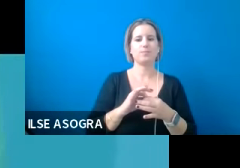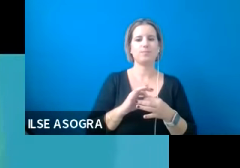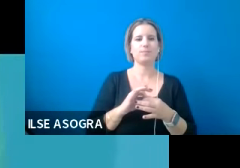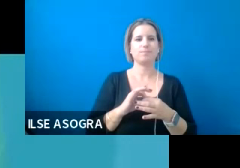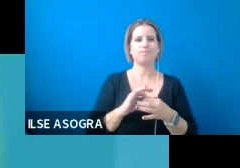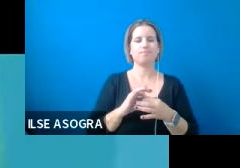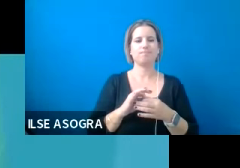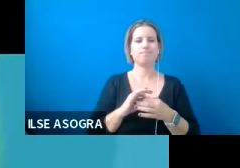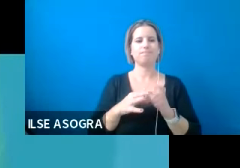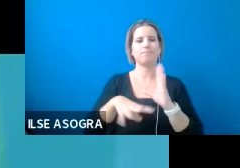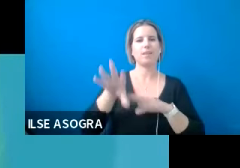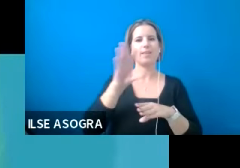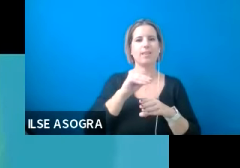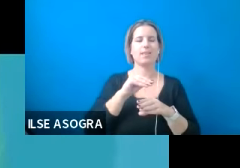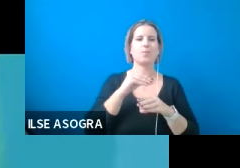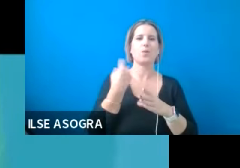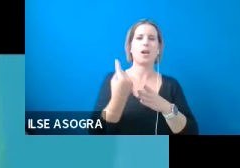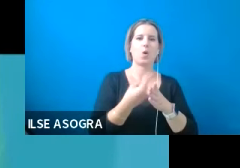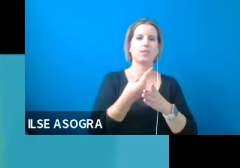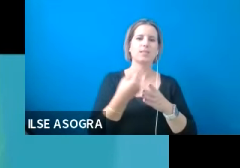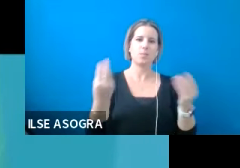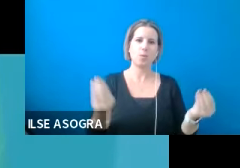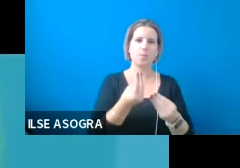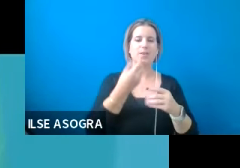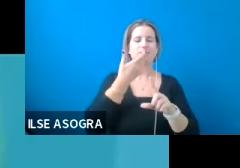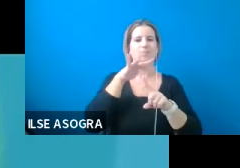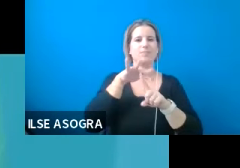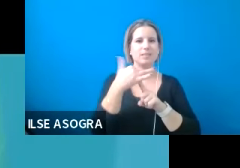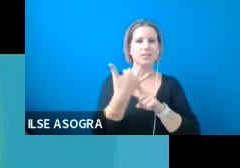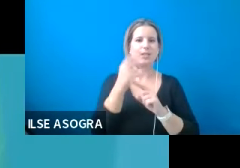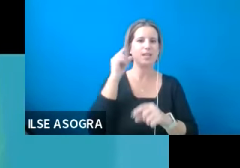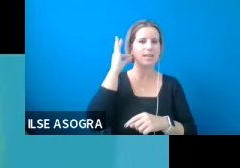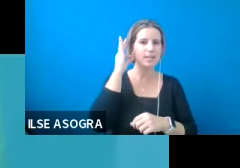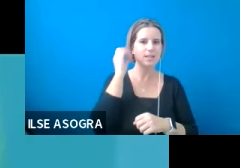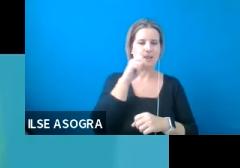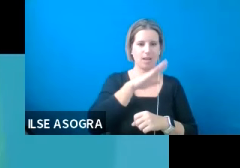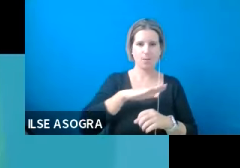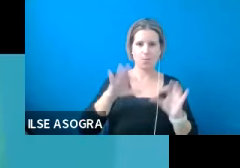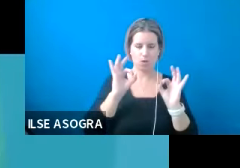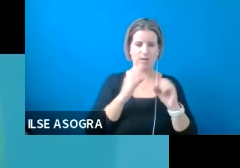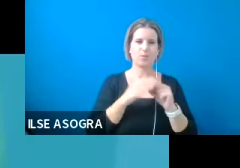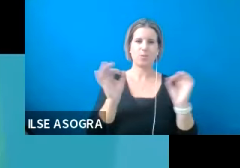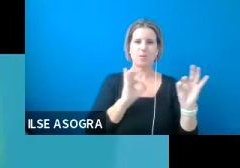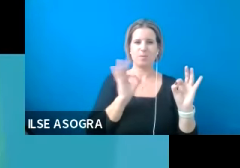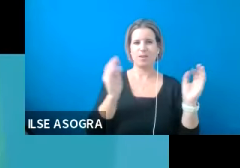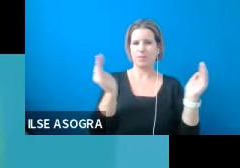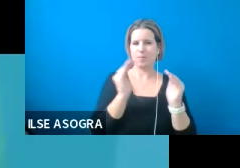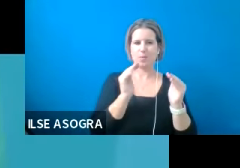comprendamos mejor el autismo en el caso de las niñas y de las mujeres he preparado una pequeña